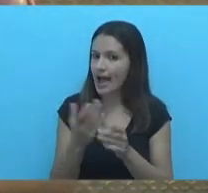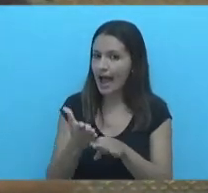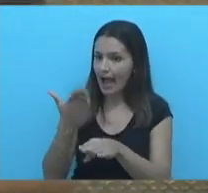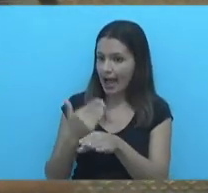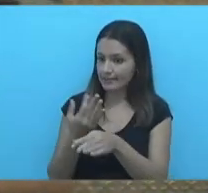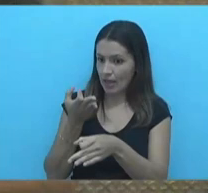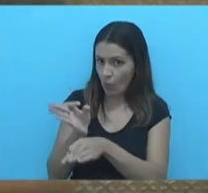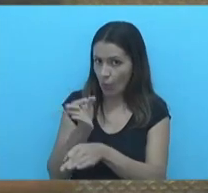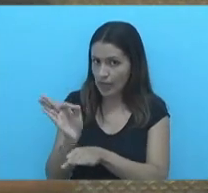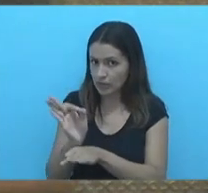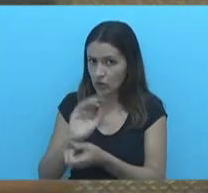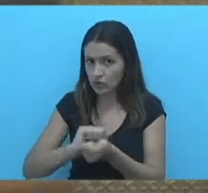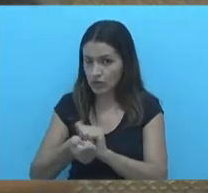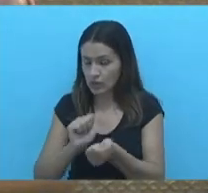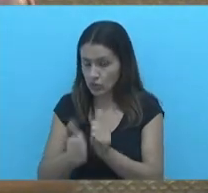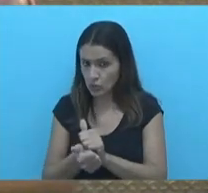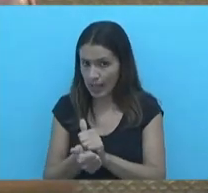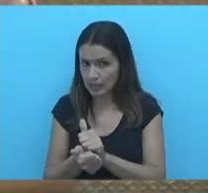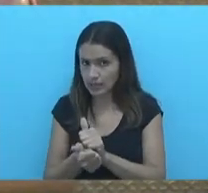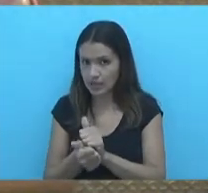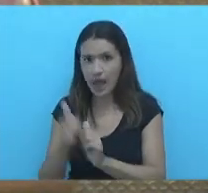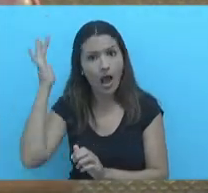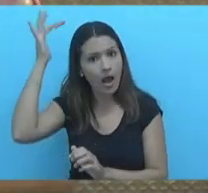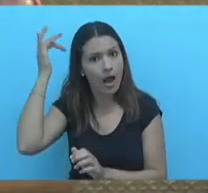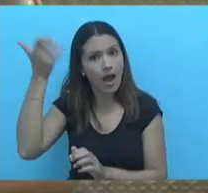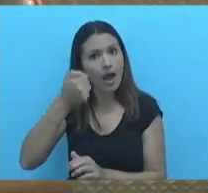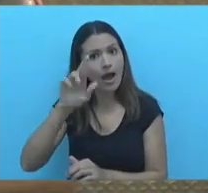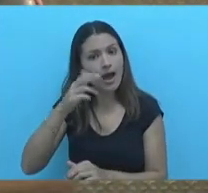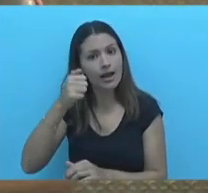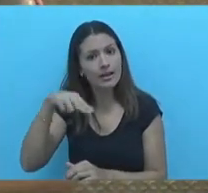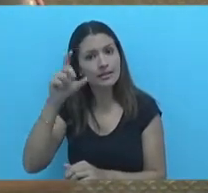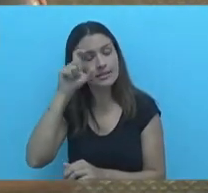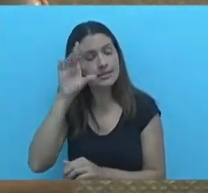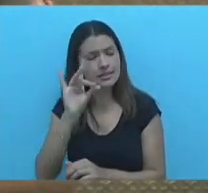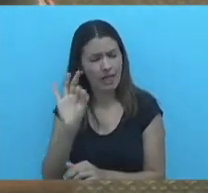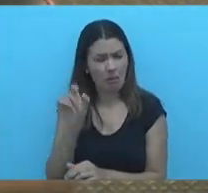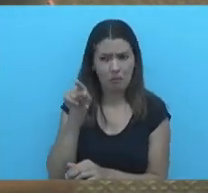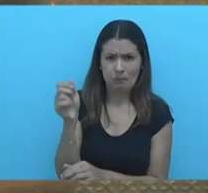sexual integral. Arancedo. ¡Qué pedazo de hipócrita!